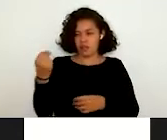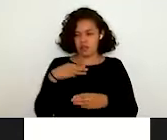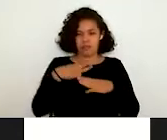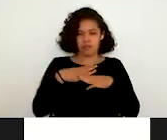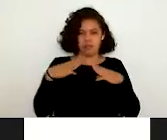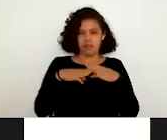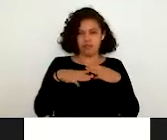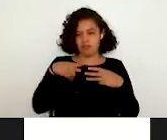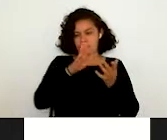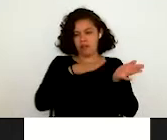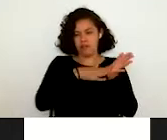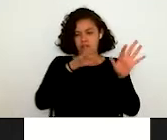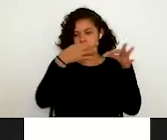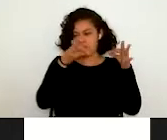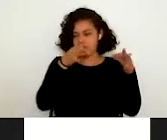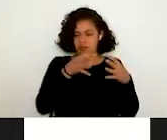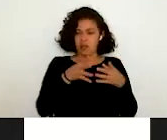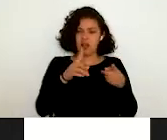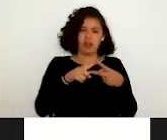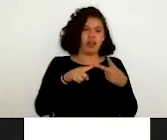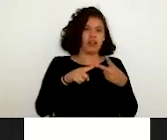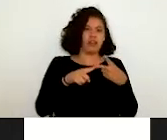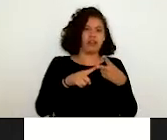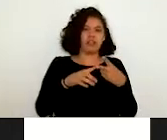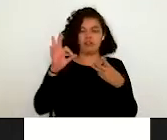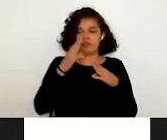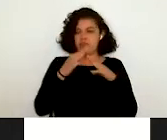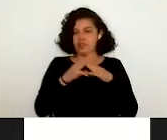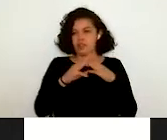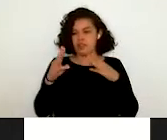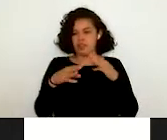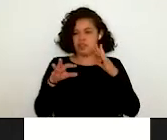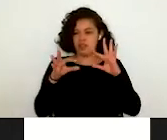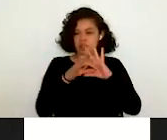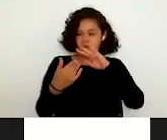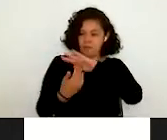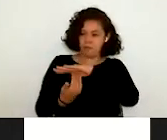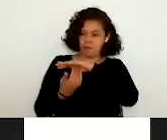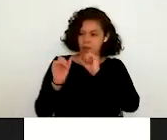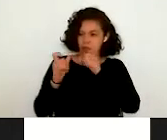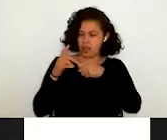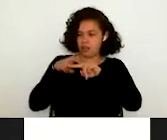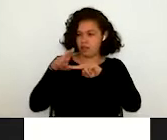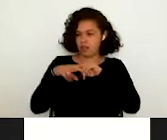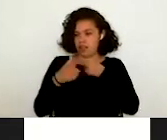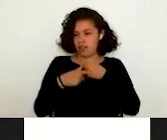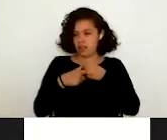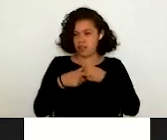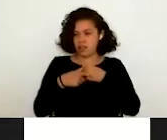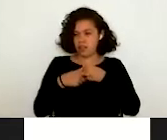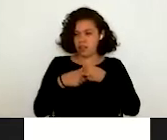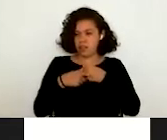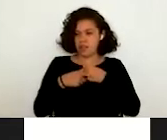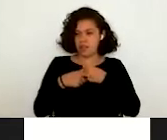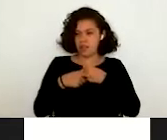materiales de papelería, si necesito materiales, no sé, sillas, mesas, ¿no? Los recursos